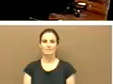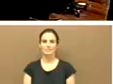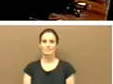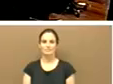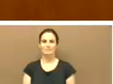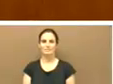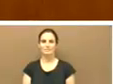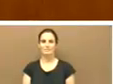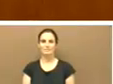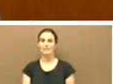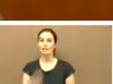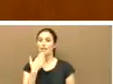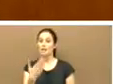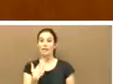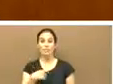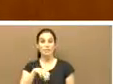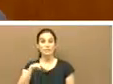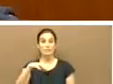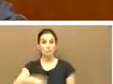Gracias, presidente. presidente,